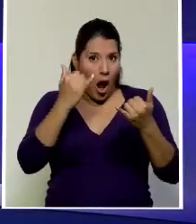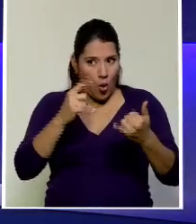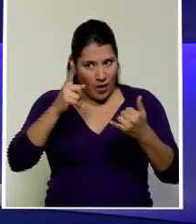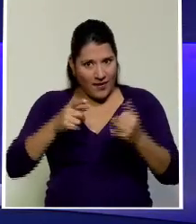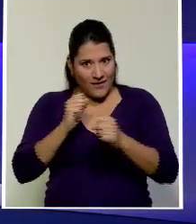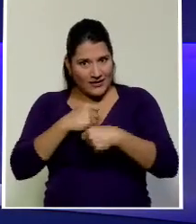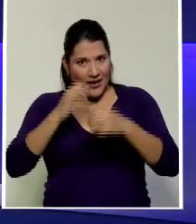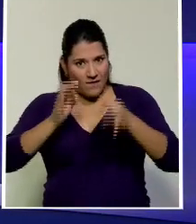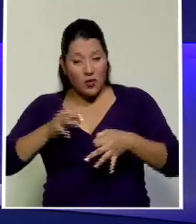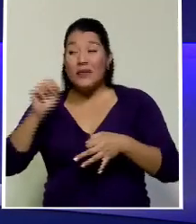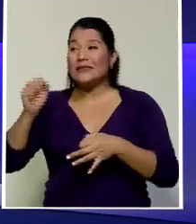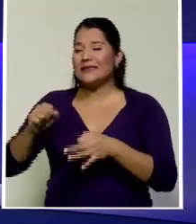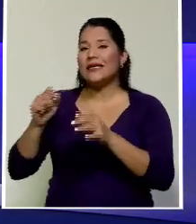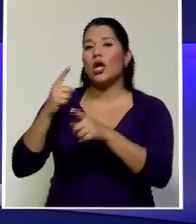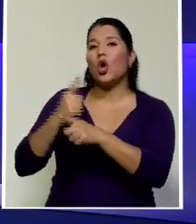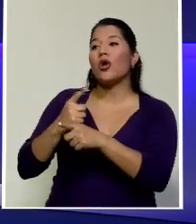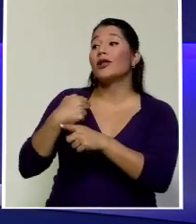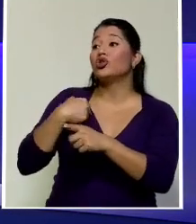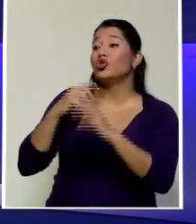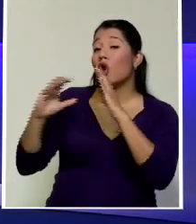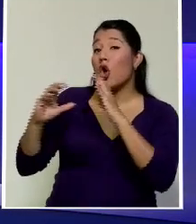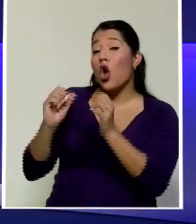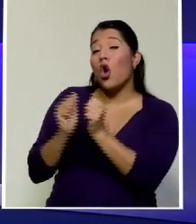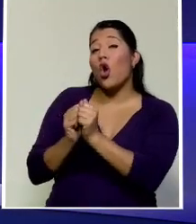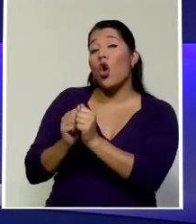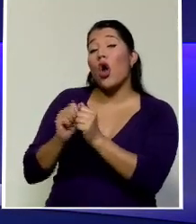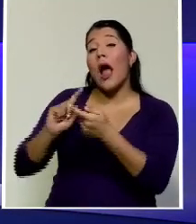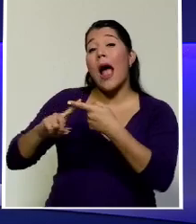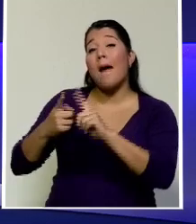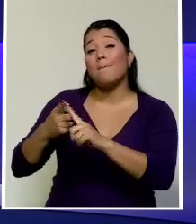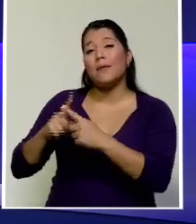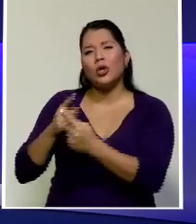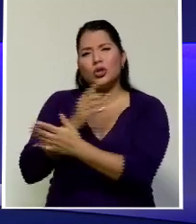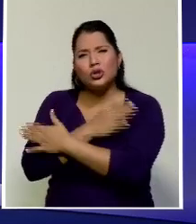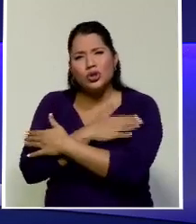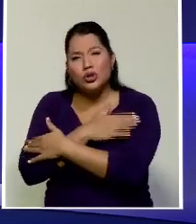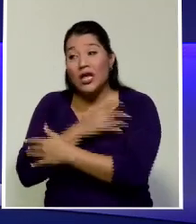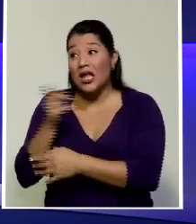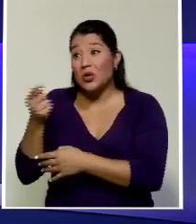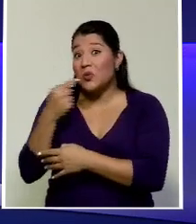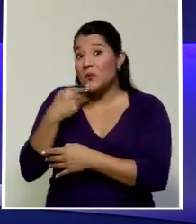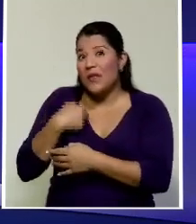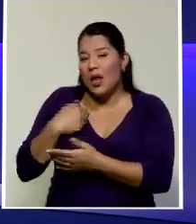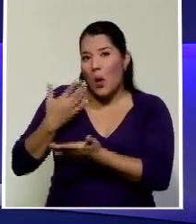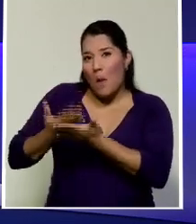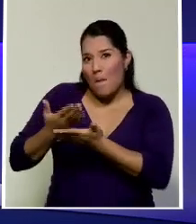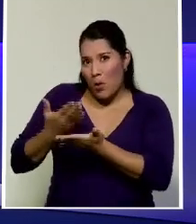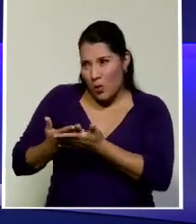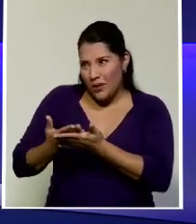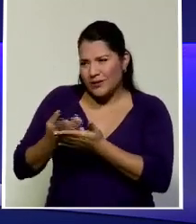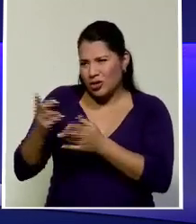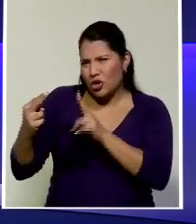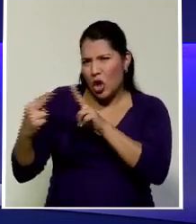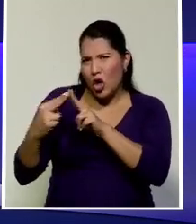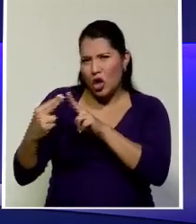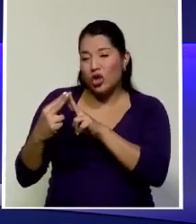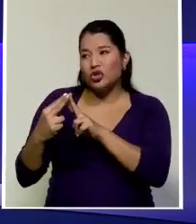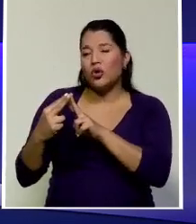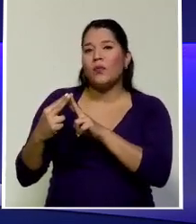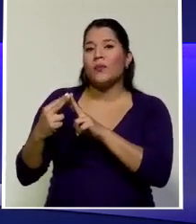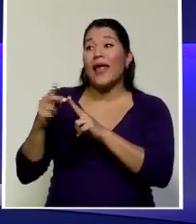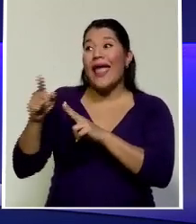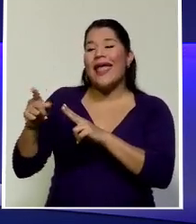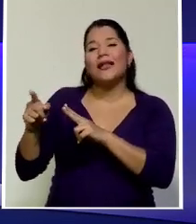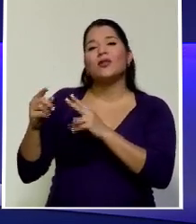con unos muy queridos amigos que me hicieron una propuesta, que sí, gente que conozco yo desde antes, que se llaman Los Sin Pisto. Es